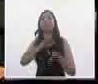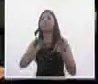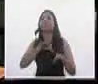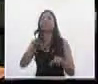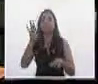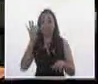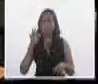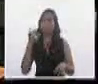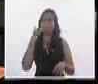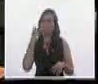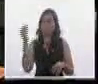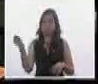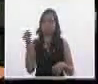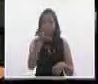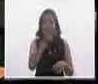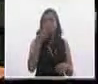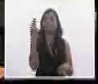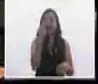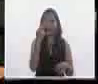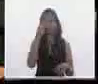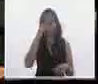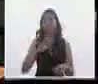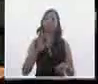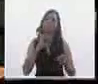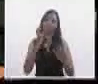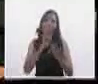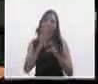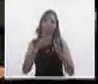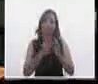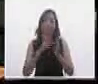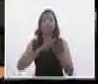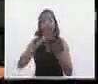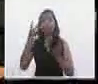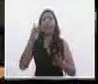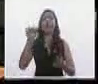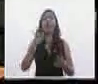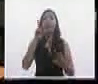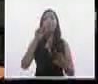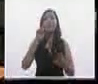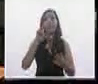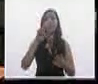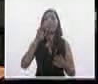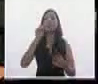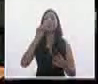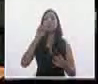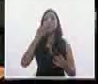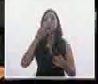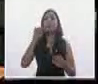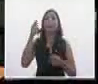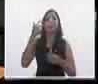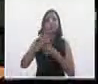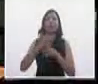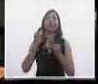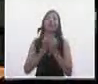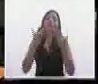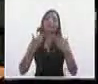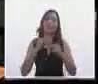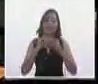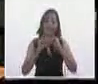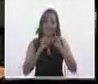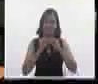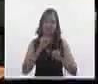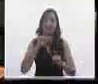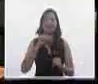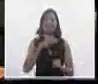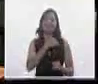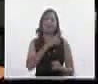pasamos la llamada porque sí porque nos tenemos que ir Agradeciendo a Javier Silva que nos apoyó en las cápsulas por supuesto a Lupita Martínez Díaz